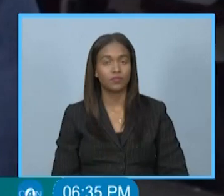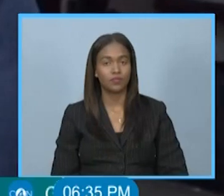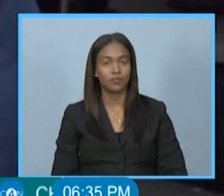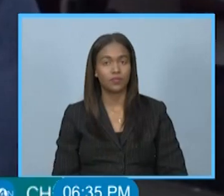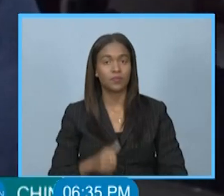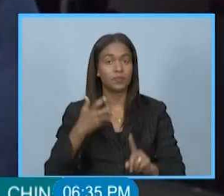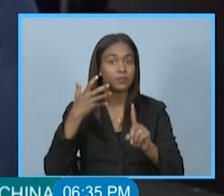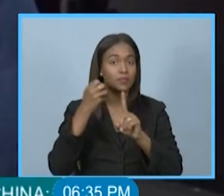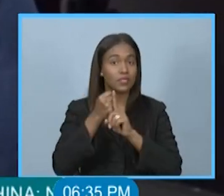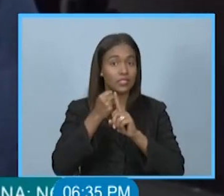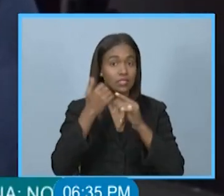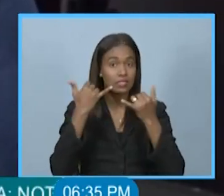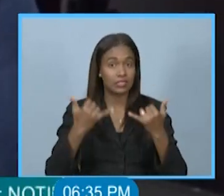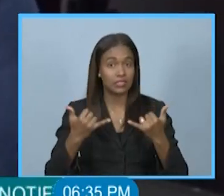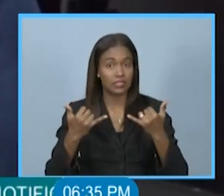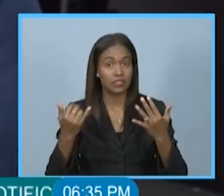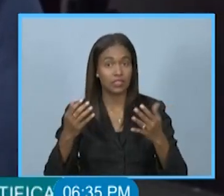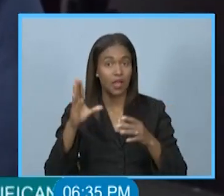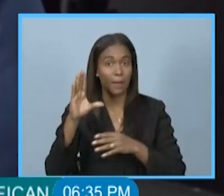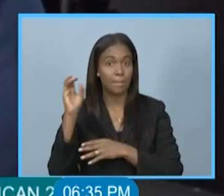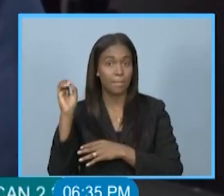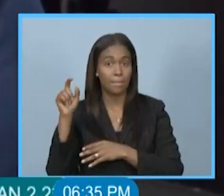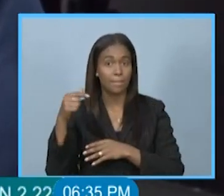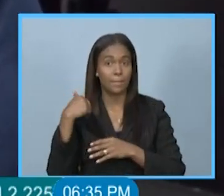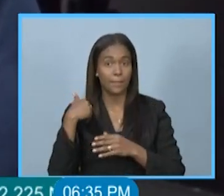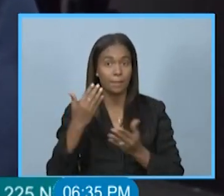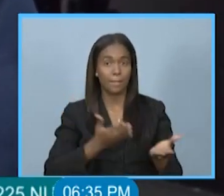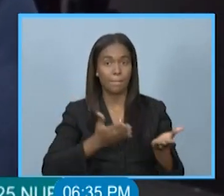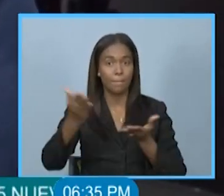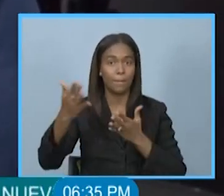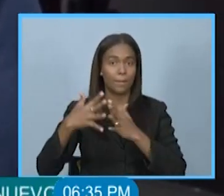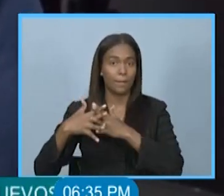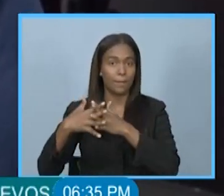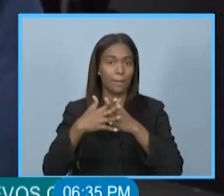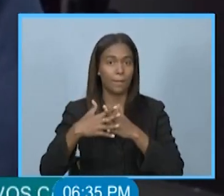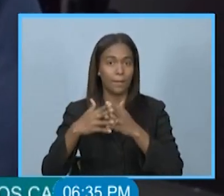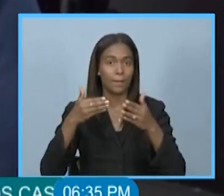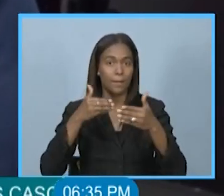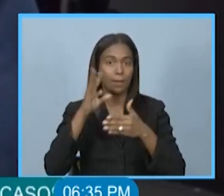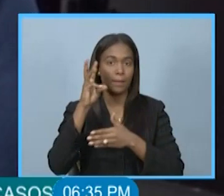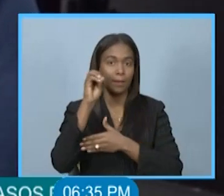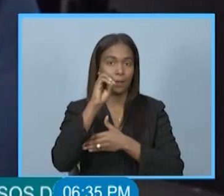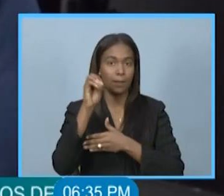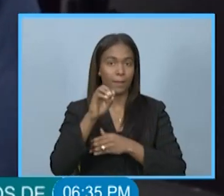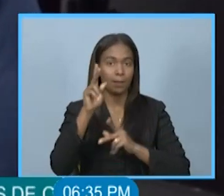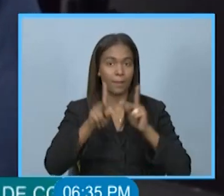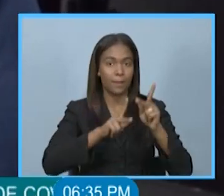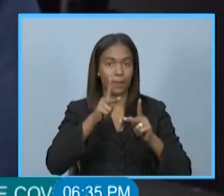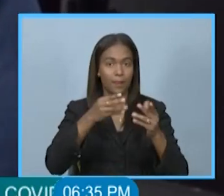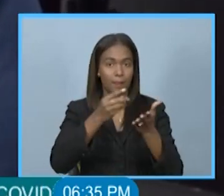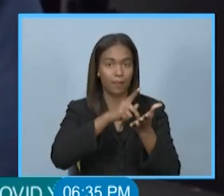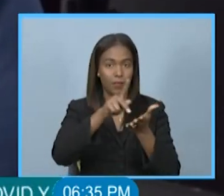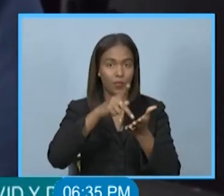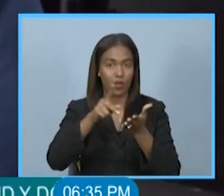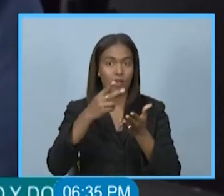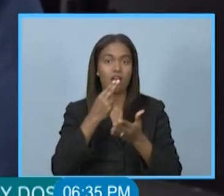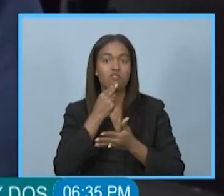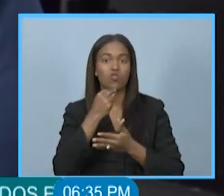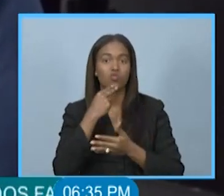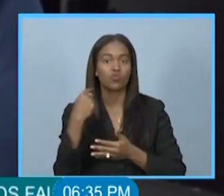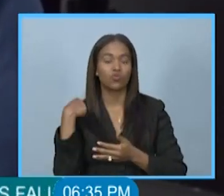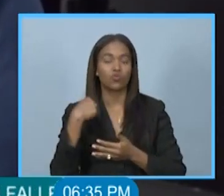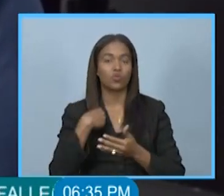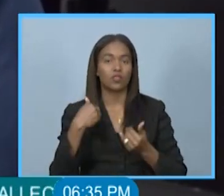afectando en este caso una empresa que exporta hacia los Estados Unidos cerca del 60% de la cuota azucarera que nosotros